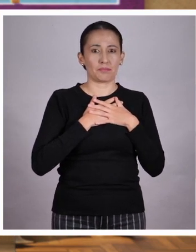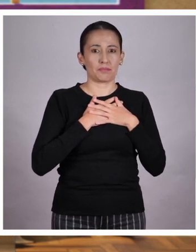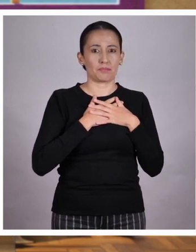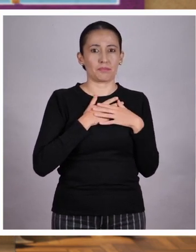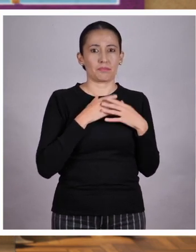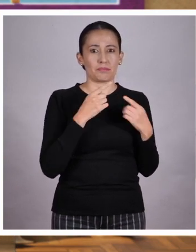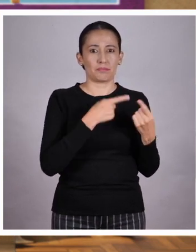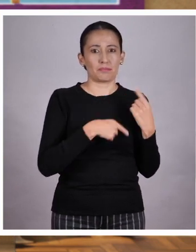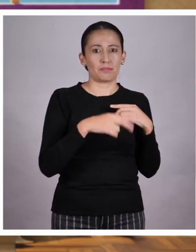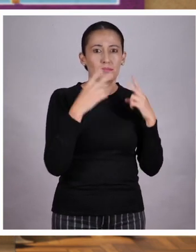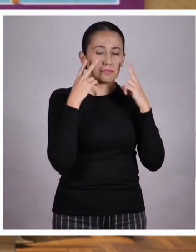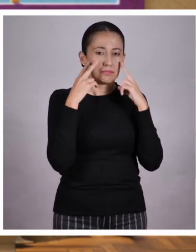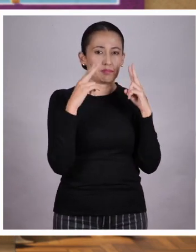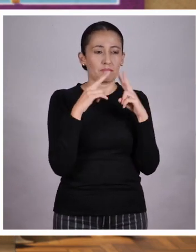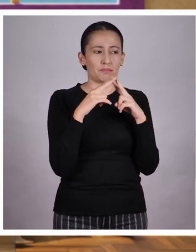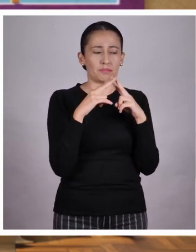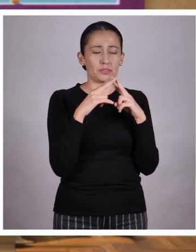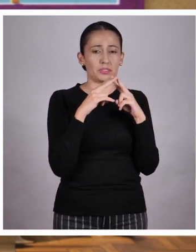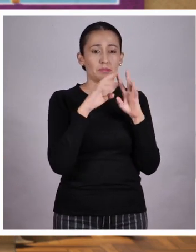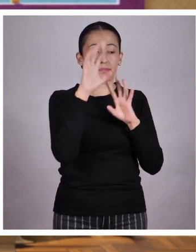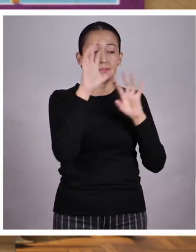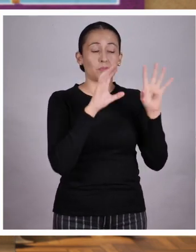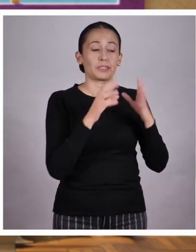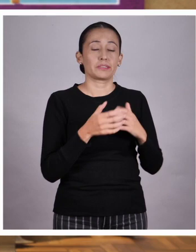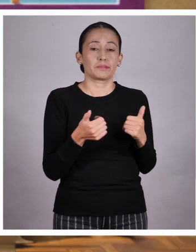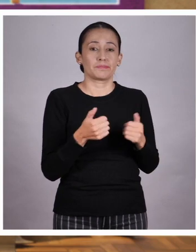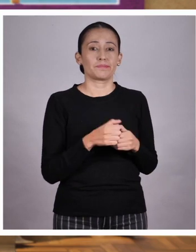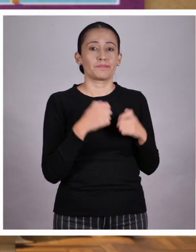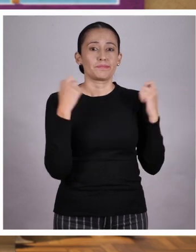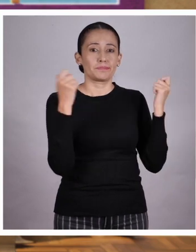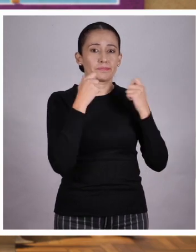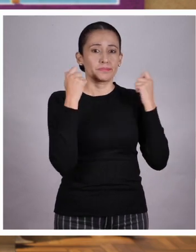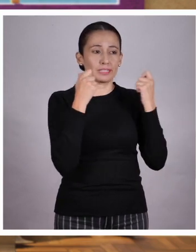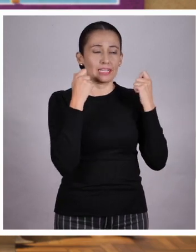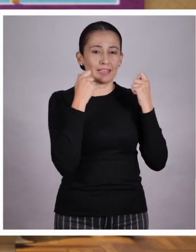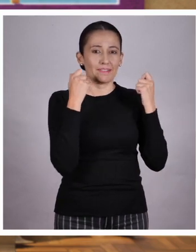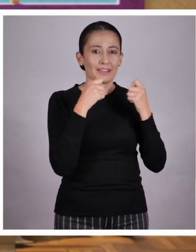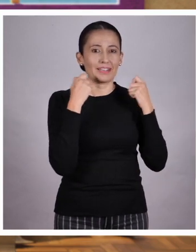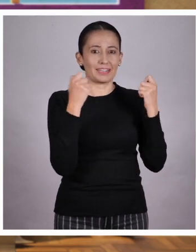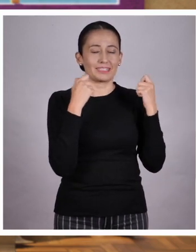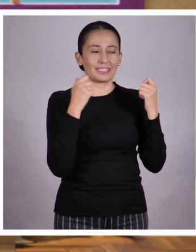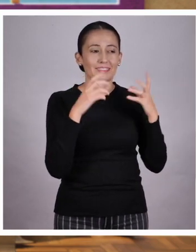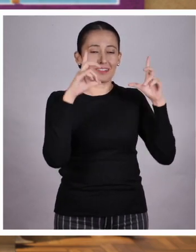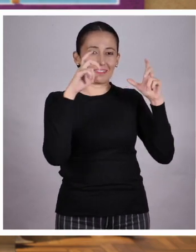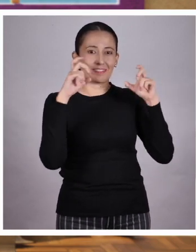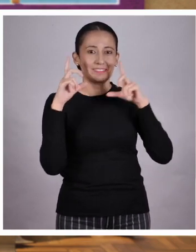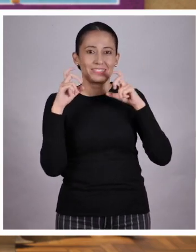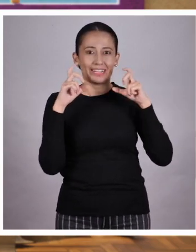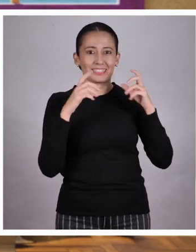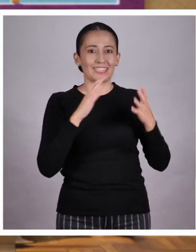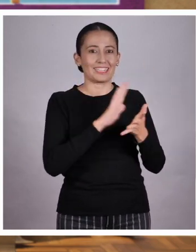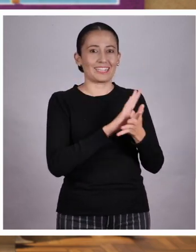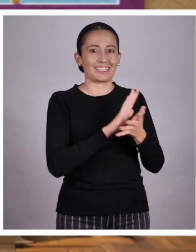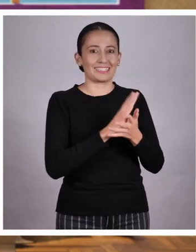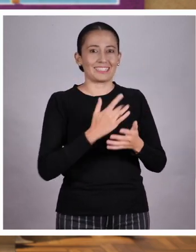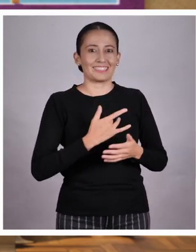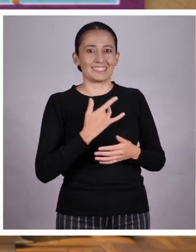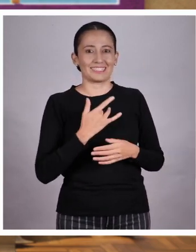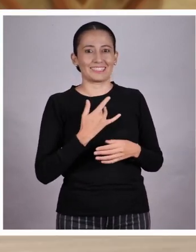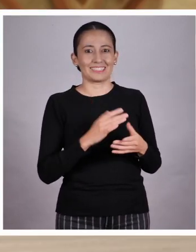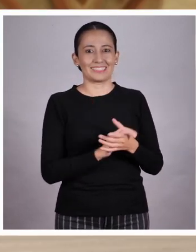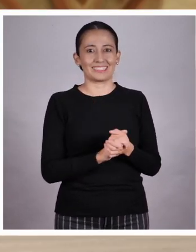ir a conocer el museo? Bueno, Cachita, diviértete. Diviértete mucho, sí. Y toma muchas fotos. Tranquila, voy a estar bien.